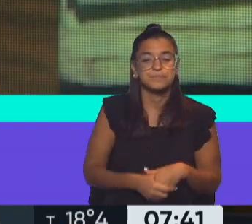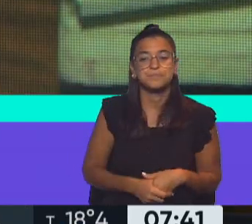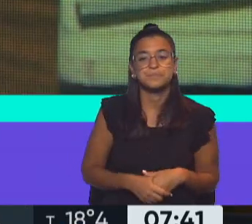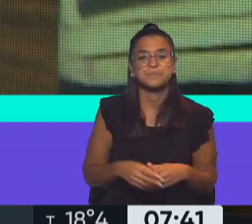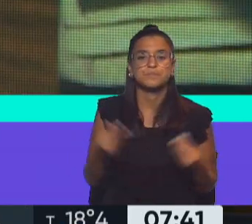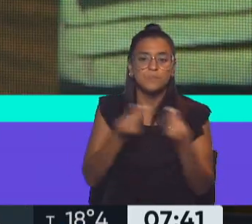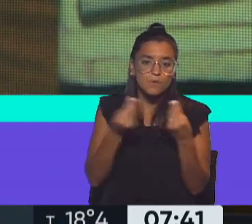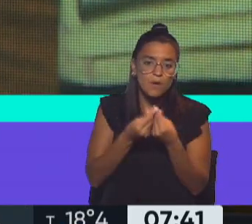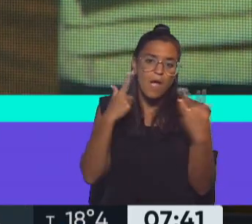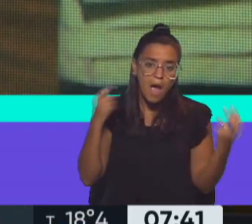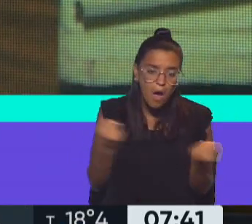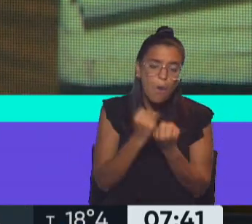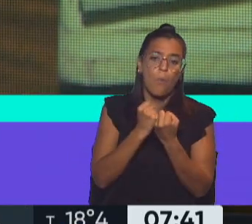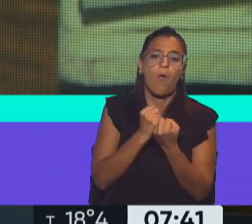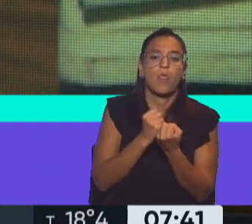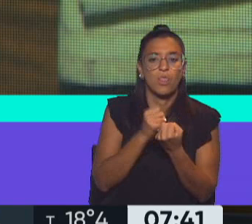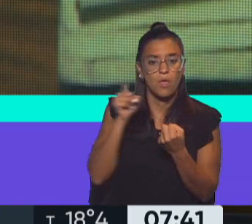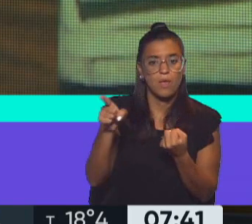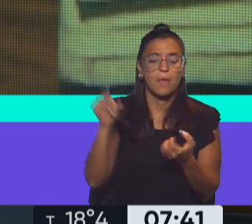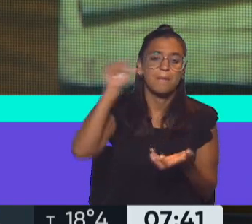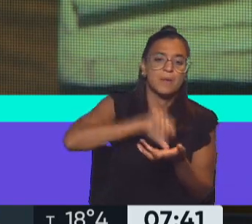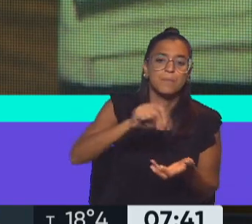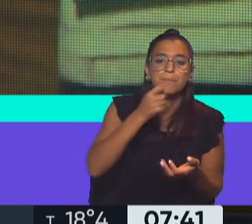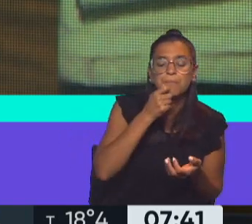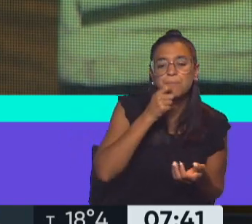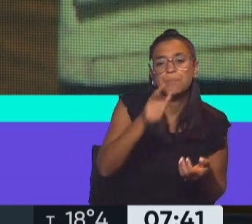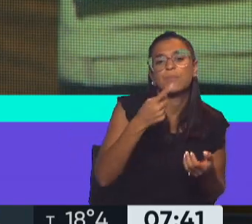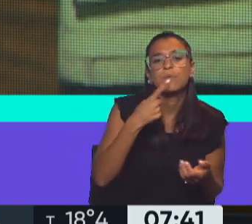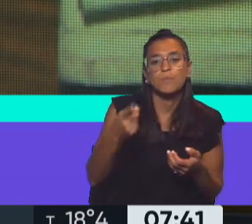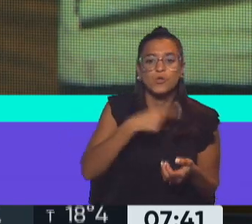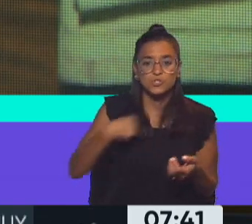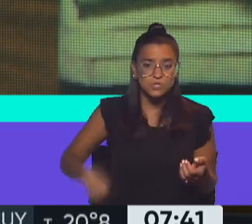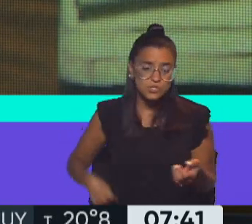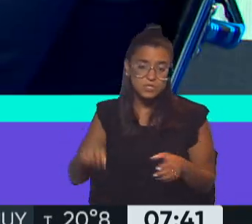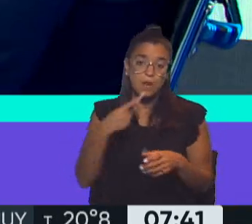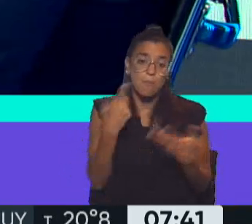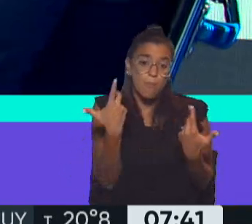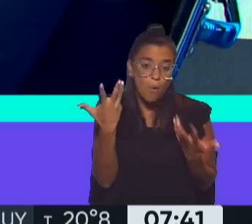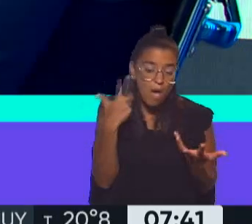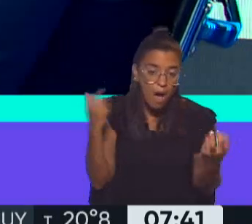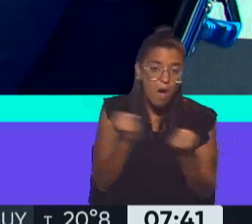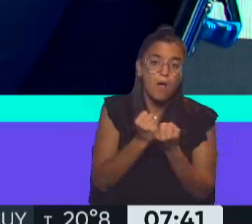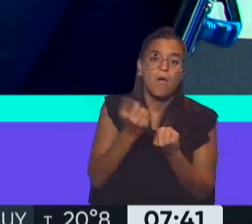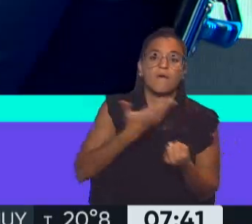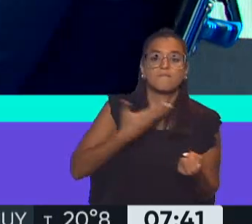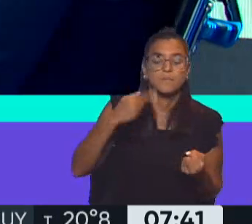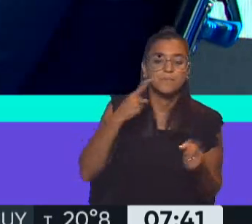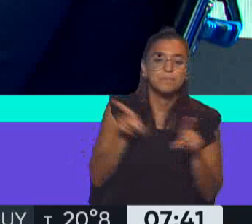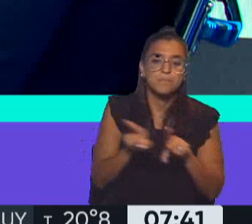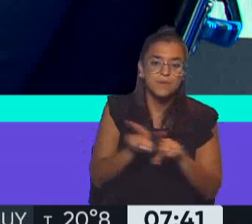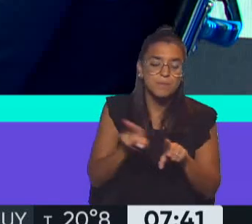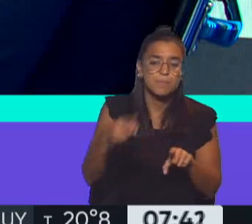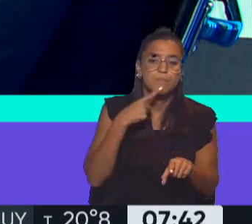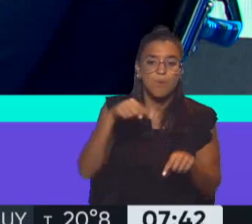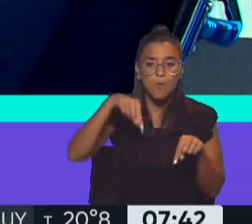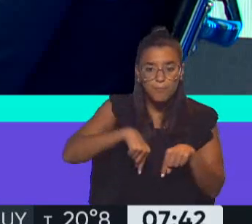muchos de los acuerdos con países, por poner ejemplo el caso de China, estaban atados a poder cerrar el acuerdo con el fondo. Lo mismo va a ocurrir dentro de